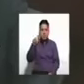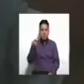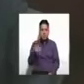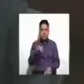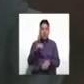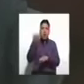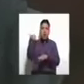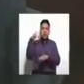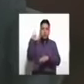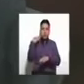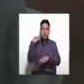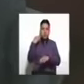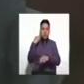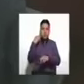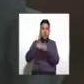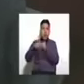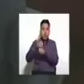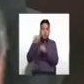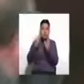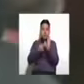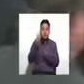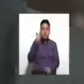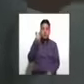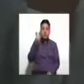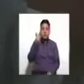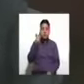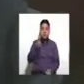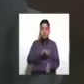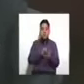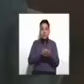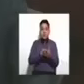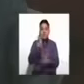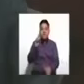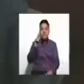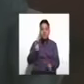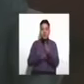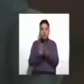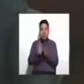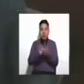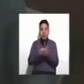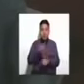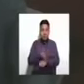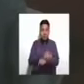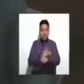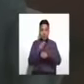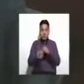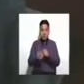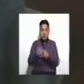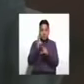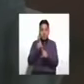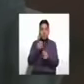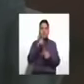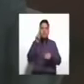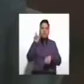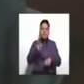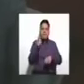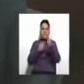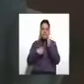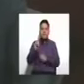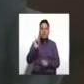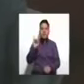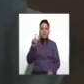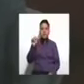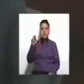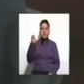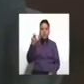año 2007, siendo director de Fedesarrollo en la Escuela de Minas de Antioquia, dijo que había que vender ISAGEN para